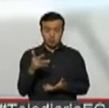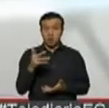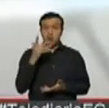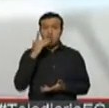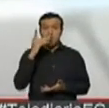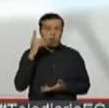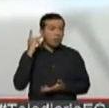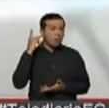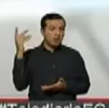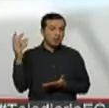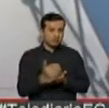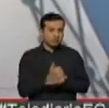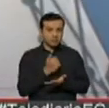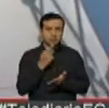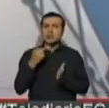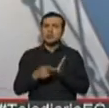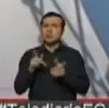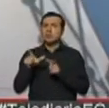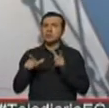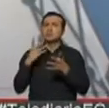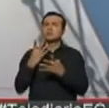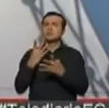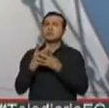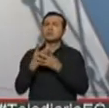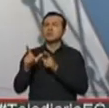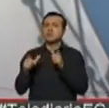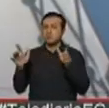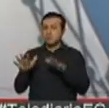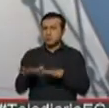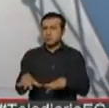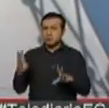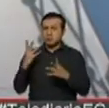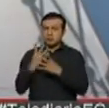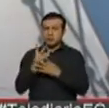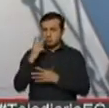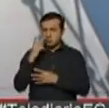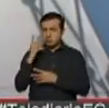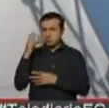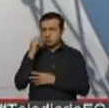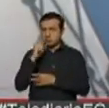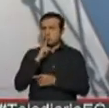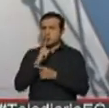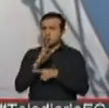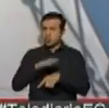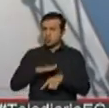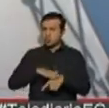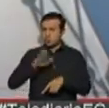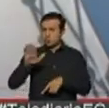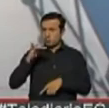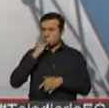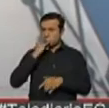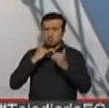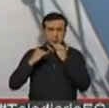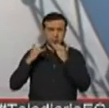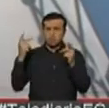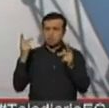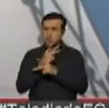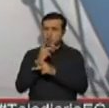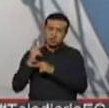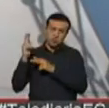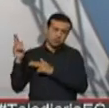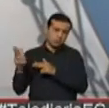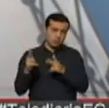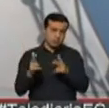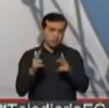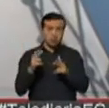material aurífero. ¿Qué pasa con los detenidos? ¿Qué pasa con las personas que son identificadas como responsables de los hechos de violencia que se producen? Porque